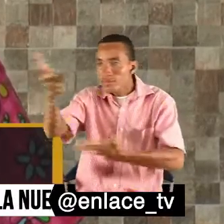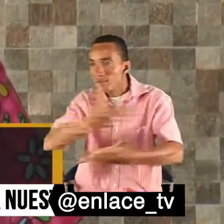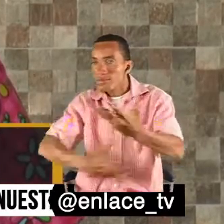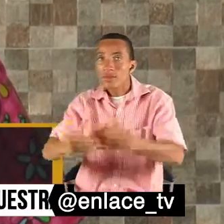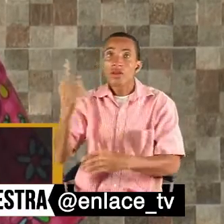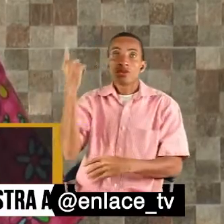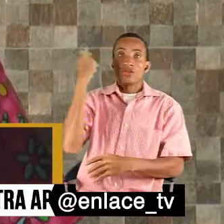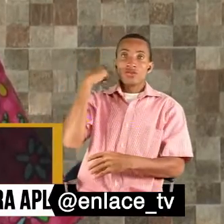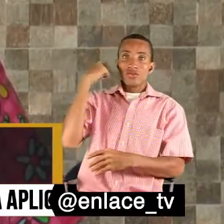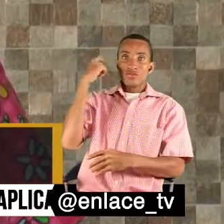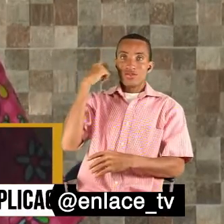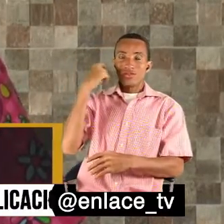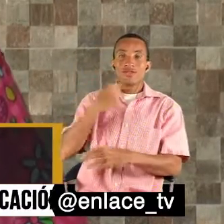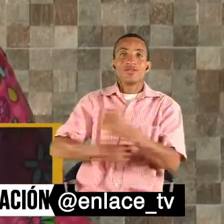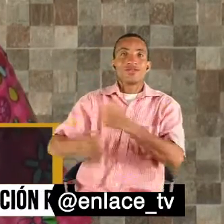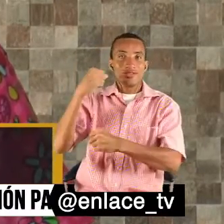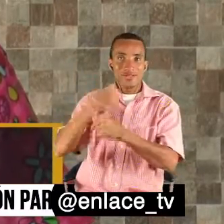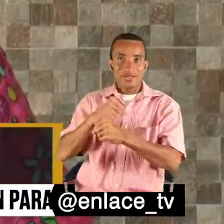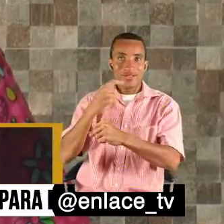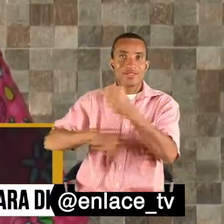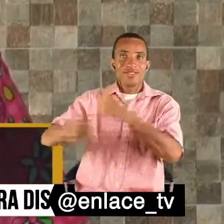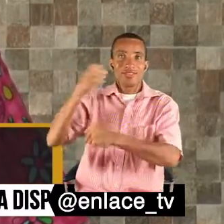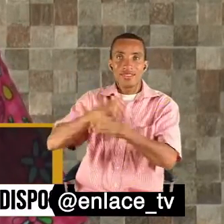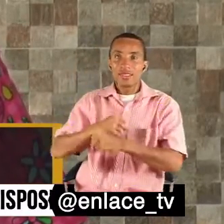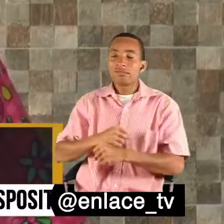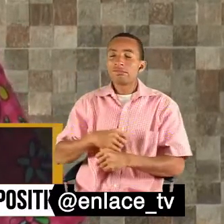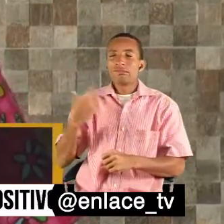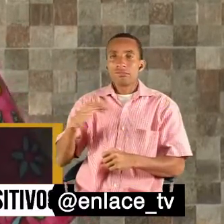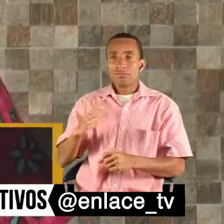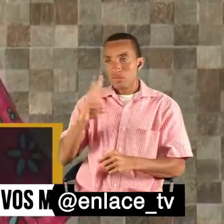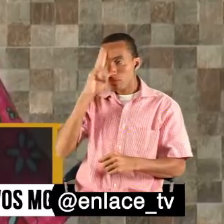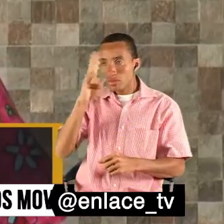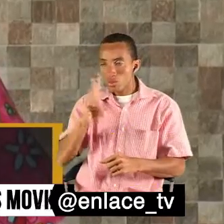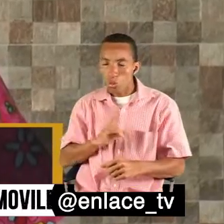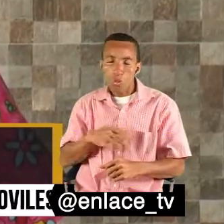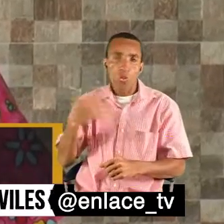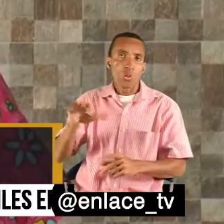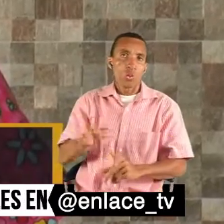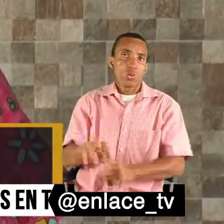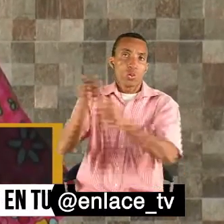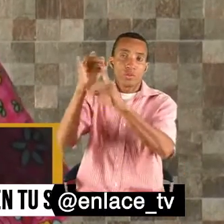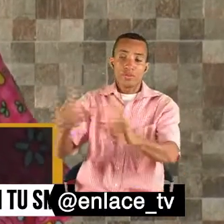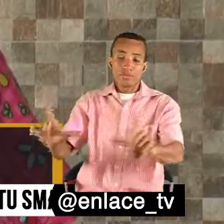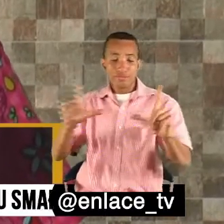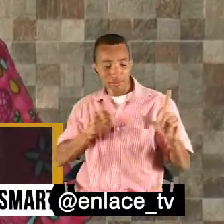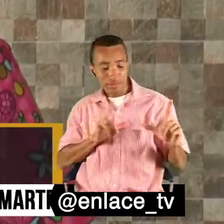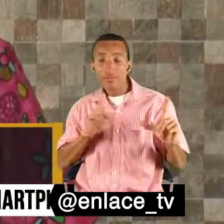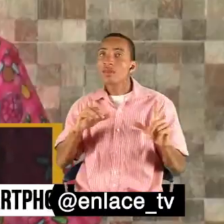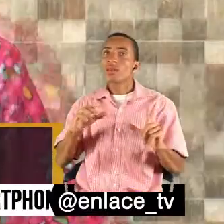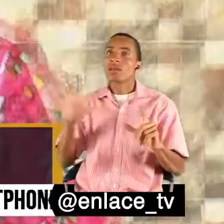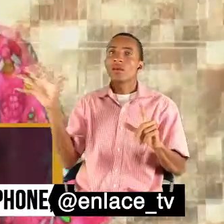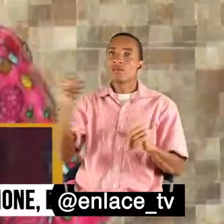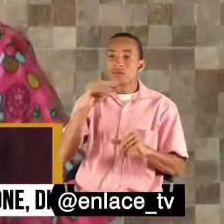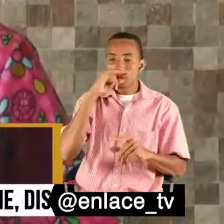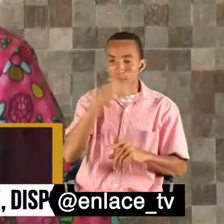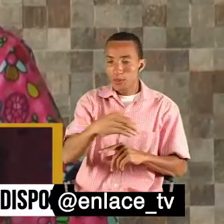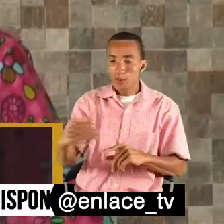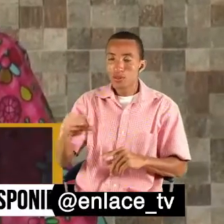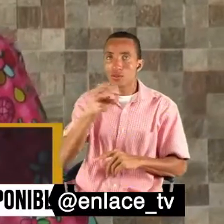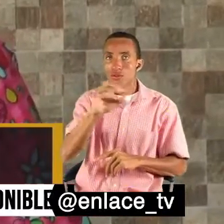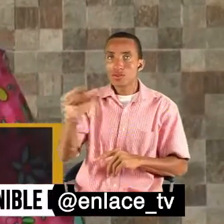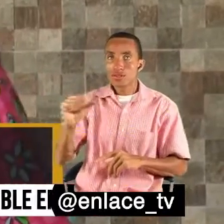un reconocimiento por ser significativa e innovadora, y sobre todo que va a beneficiar a los niños y niñas de nuestra escuela. Hice las